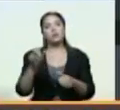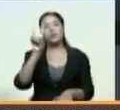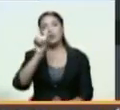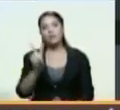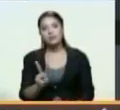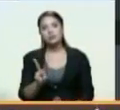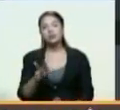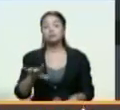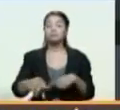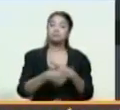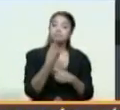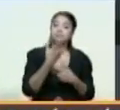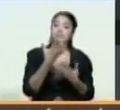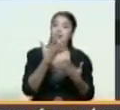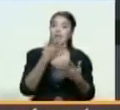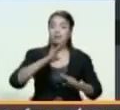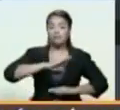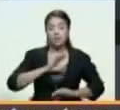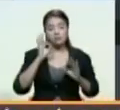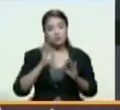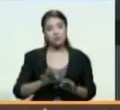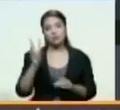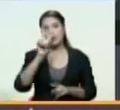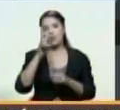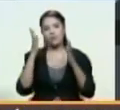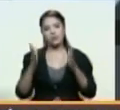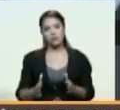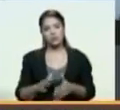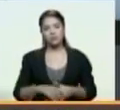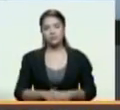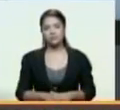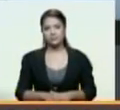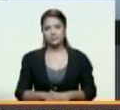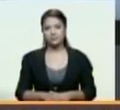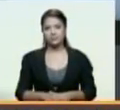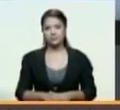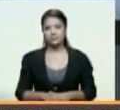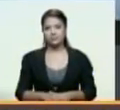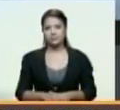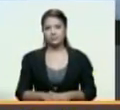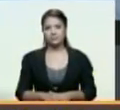venezolanos, tenga efectos en el bienestar de los venezolanos.